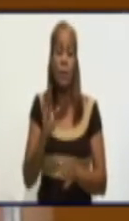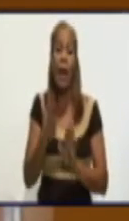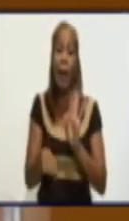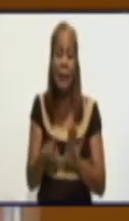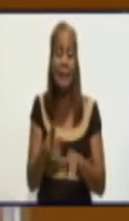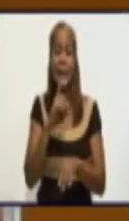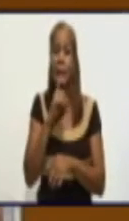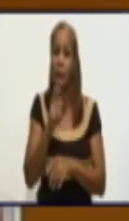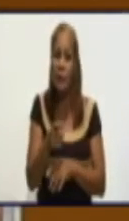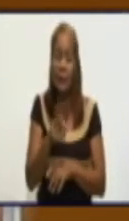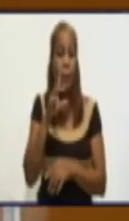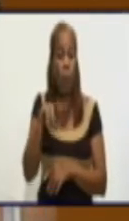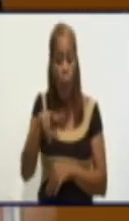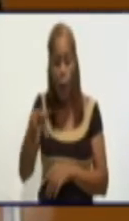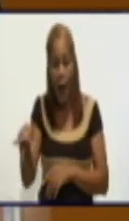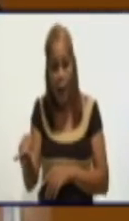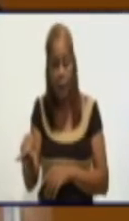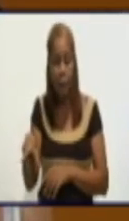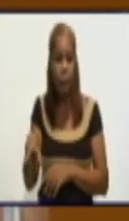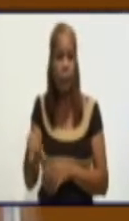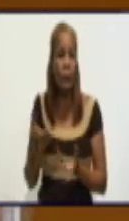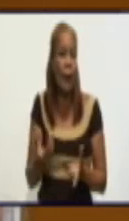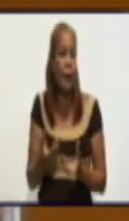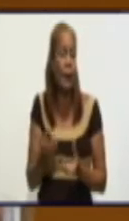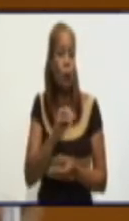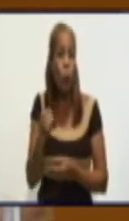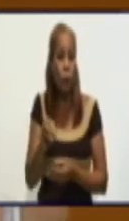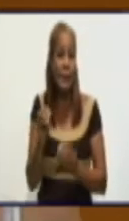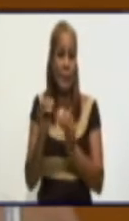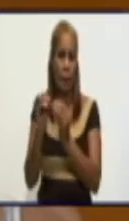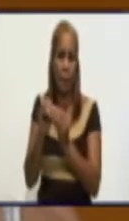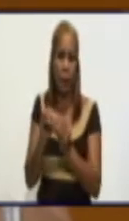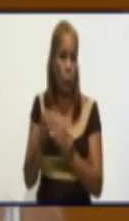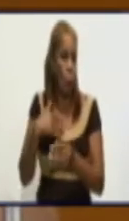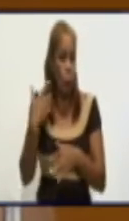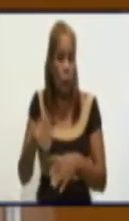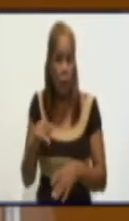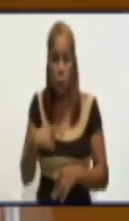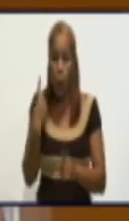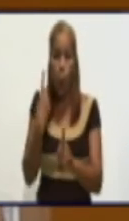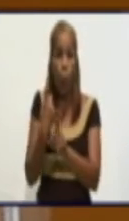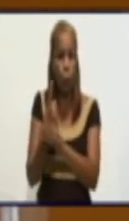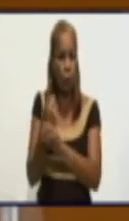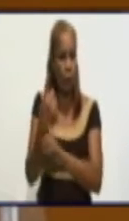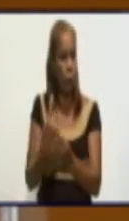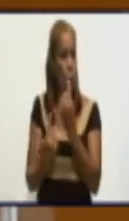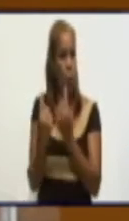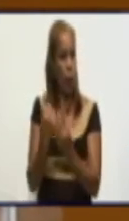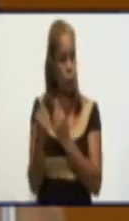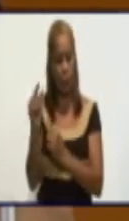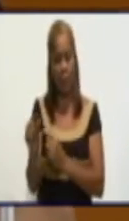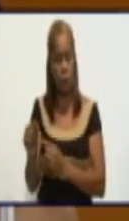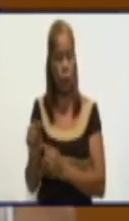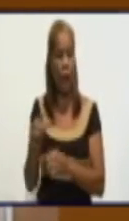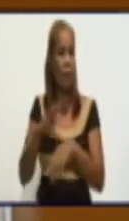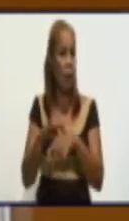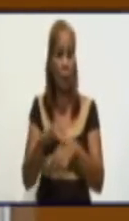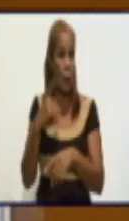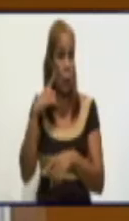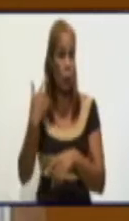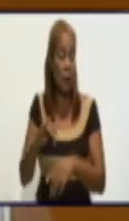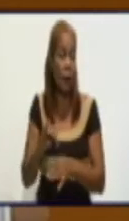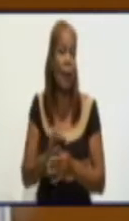caso de una persona y ella me me dice no sé es que no he tenido contacto con nadie enfermo con nadie enfermo porque